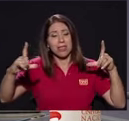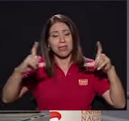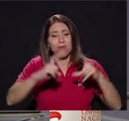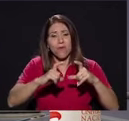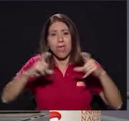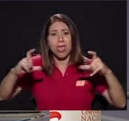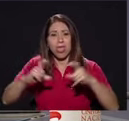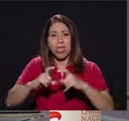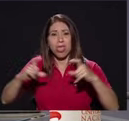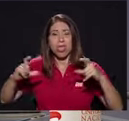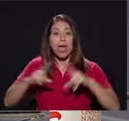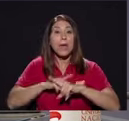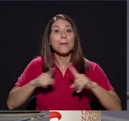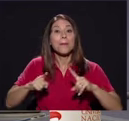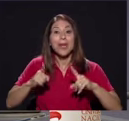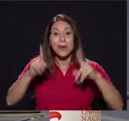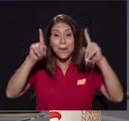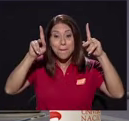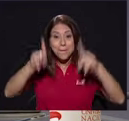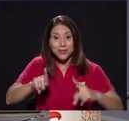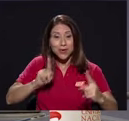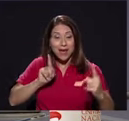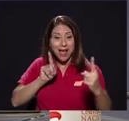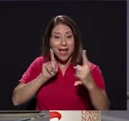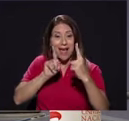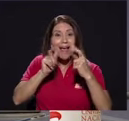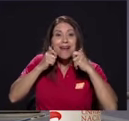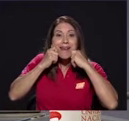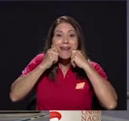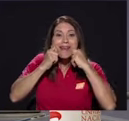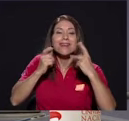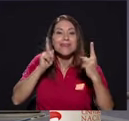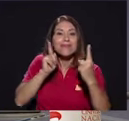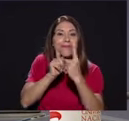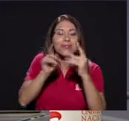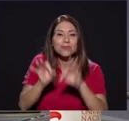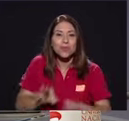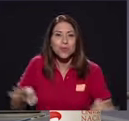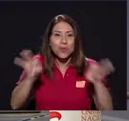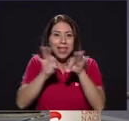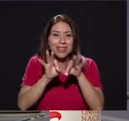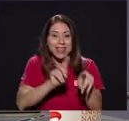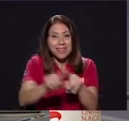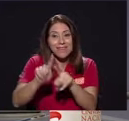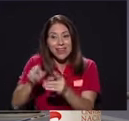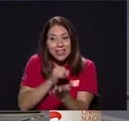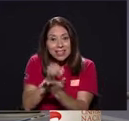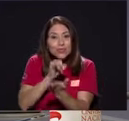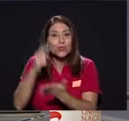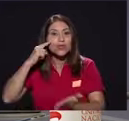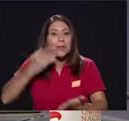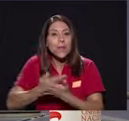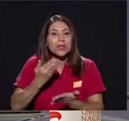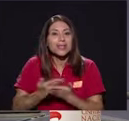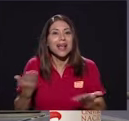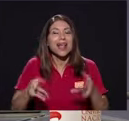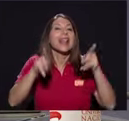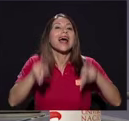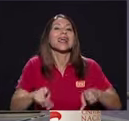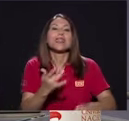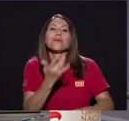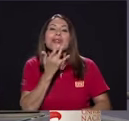la comunicación persona a persona sigue siendo lo más importante. Y los diferentes estudios que se hacen a nivel mundial así lo demuestran. La gente